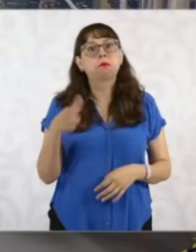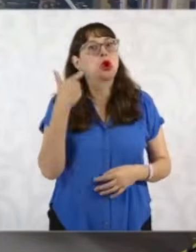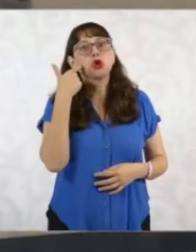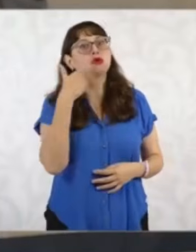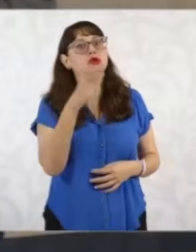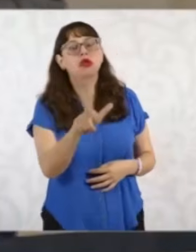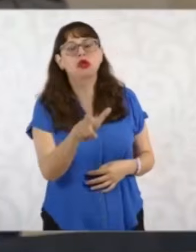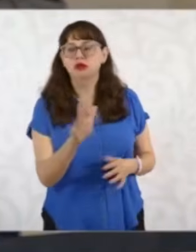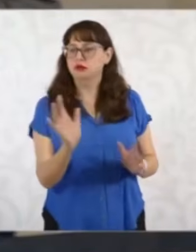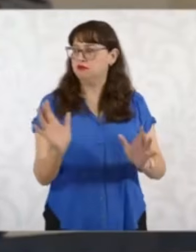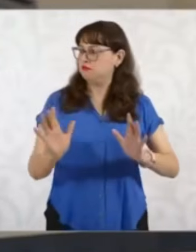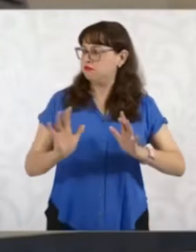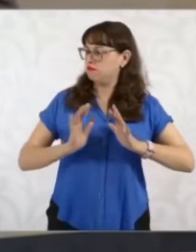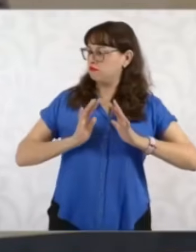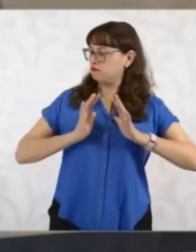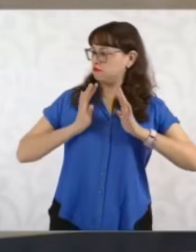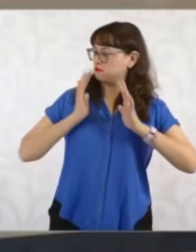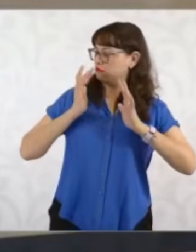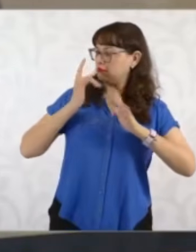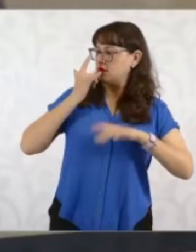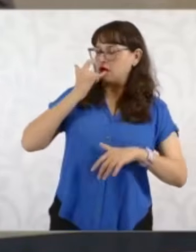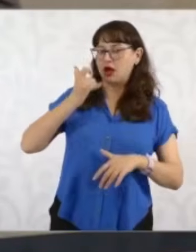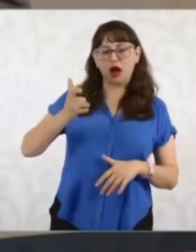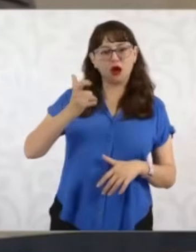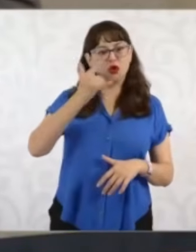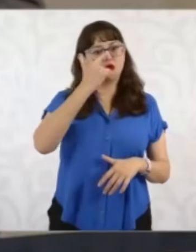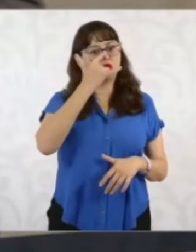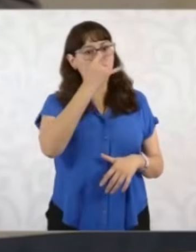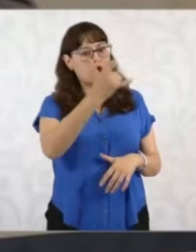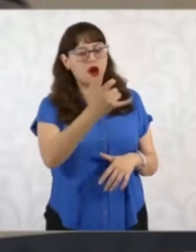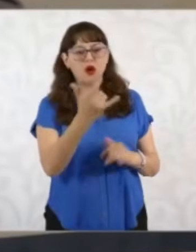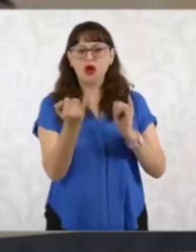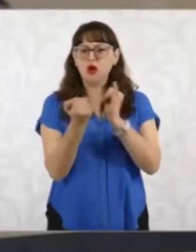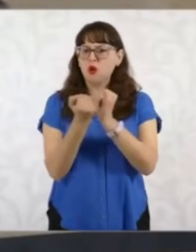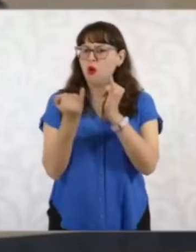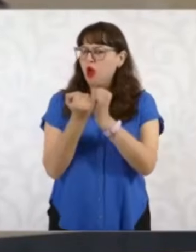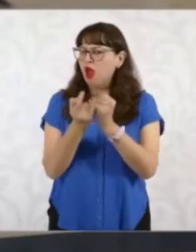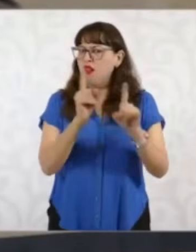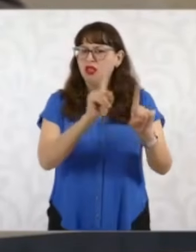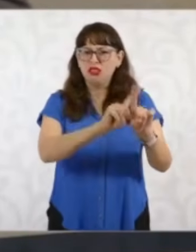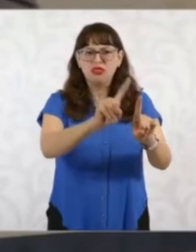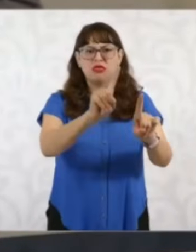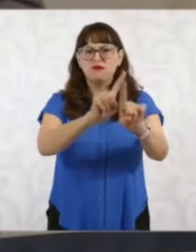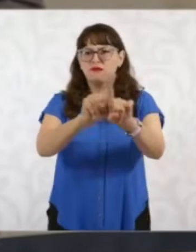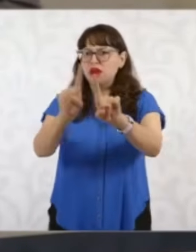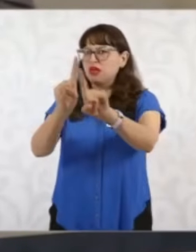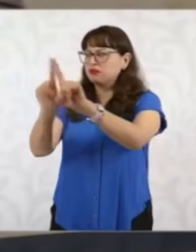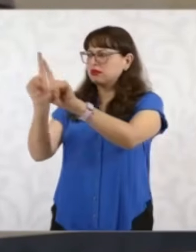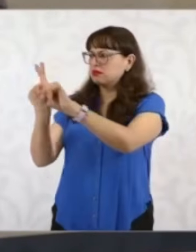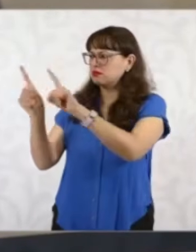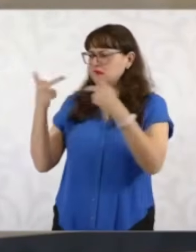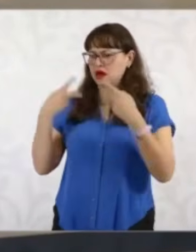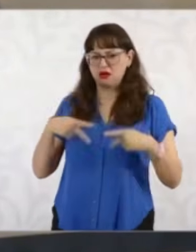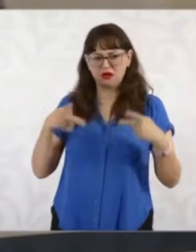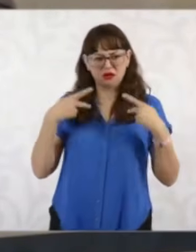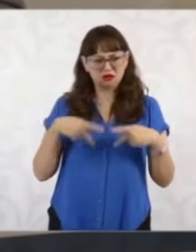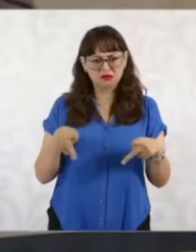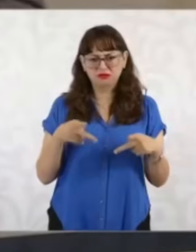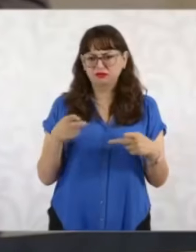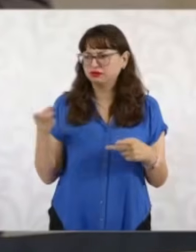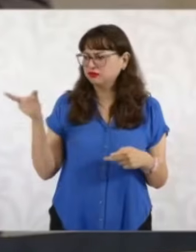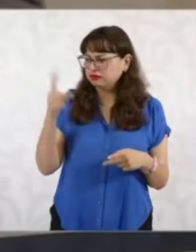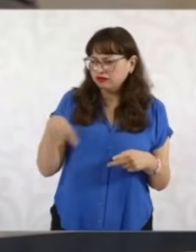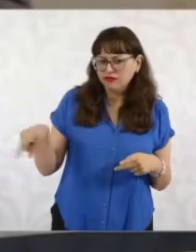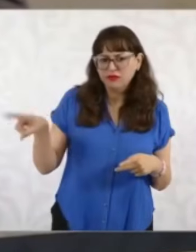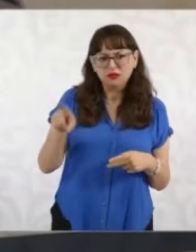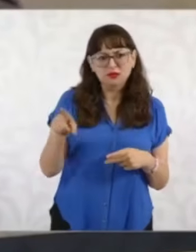comunicación, y me llamaba este tipo de reacciones por parte de este tipo de periodistas que fueron defendidos